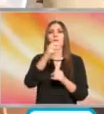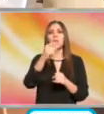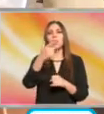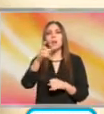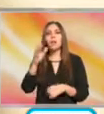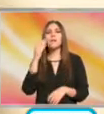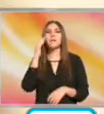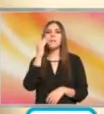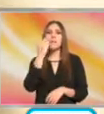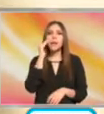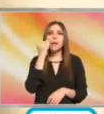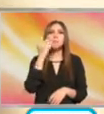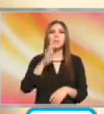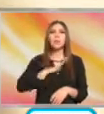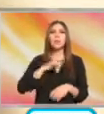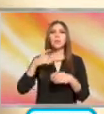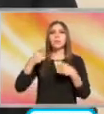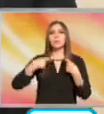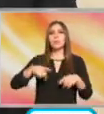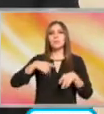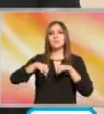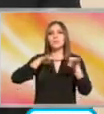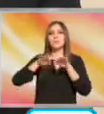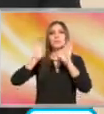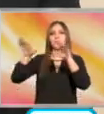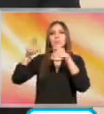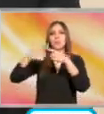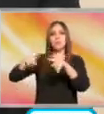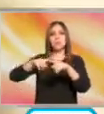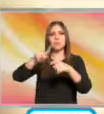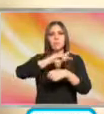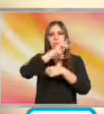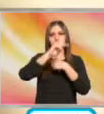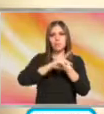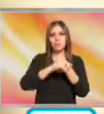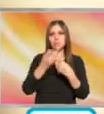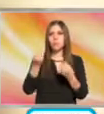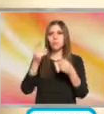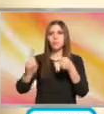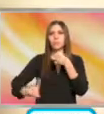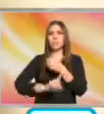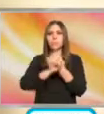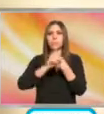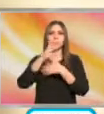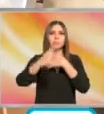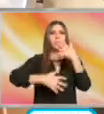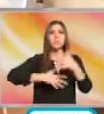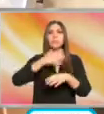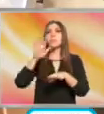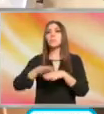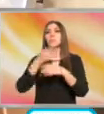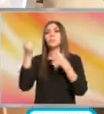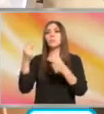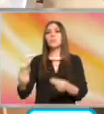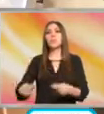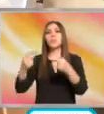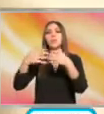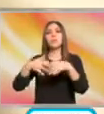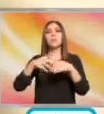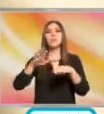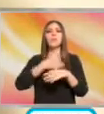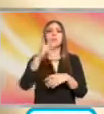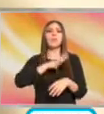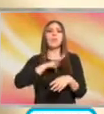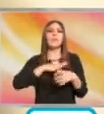tienen empleados de estos diferentes países y además pues, supone un problema económico para muchas de estas empresas que tienen empleados de